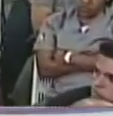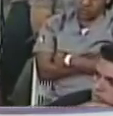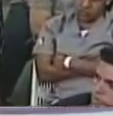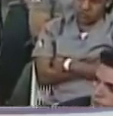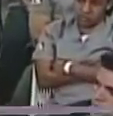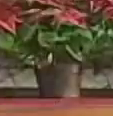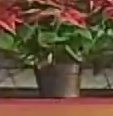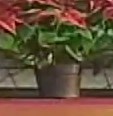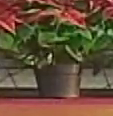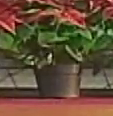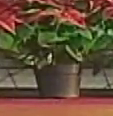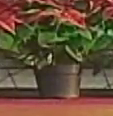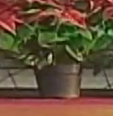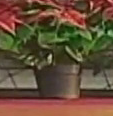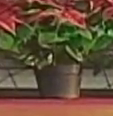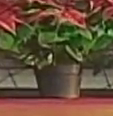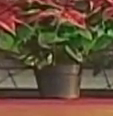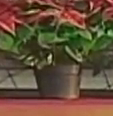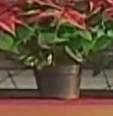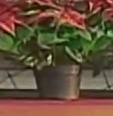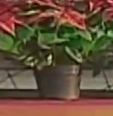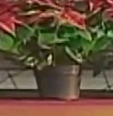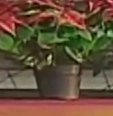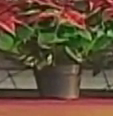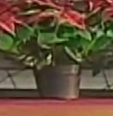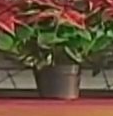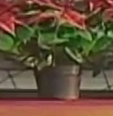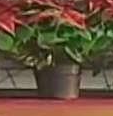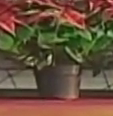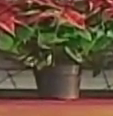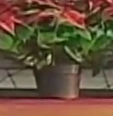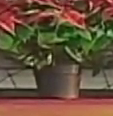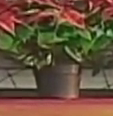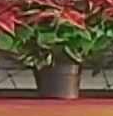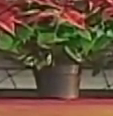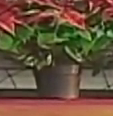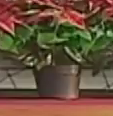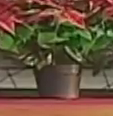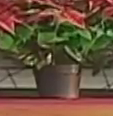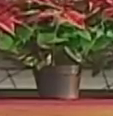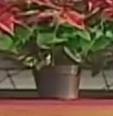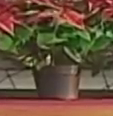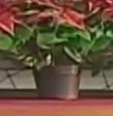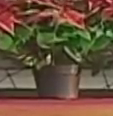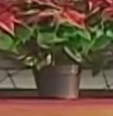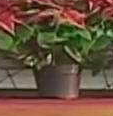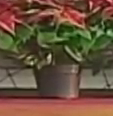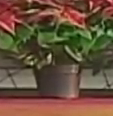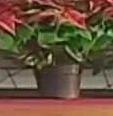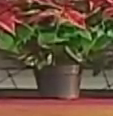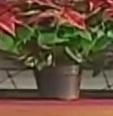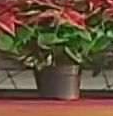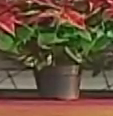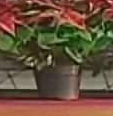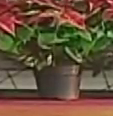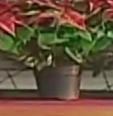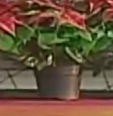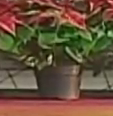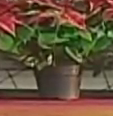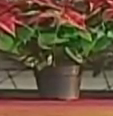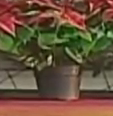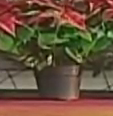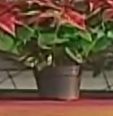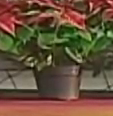Yo le planteé, jóvenes, a la MUC un diálogo. Ellos me plantearon que querían